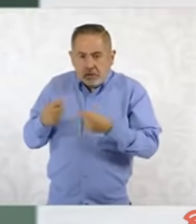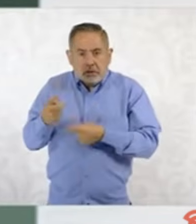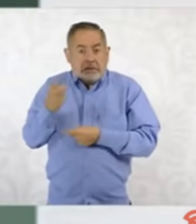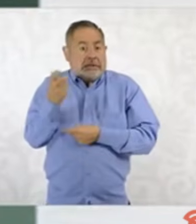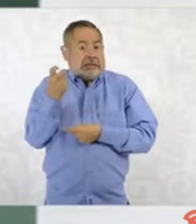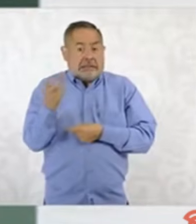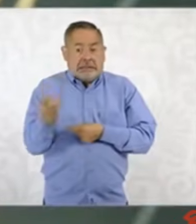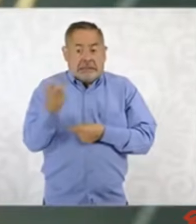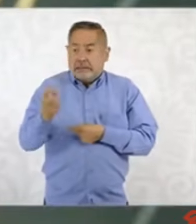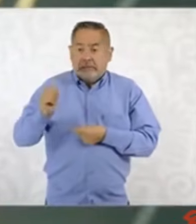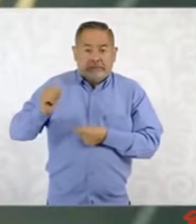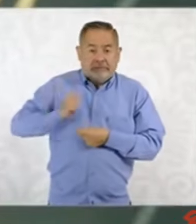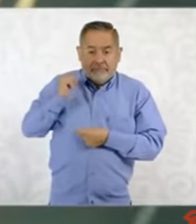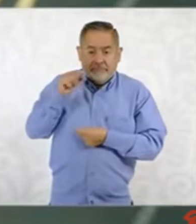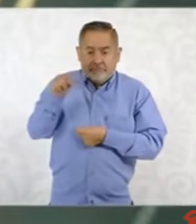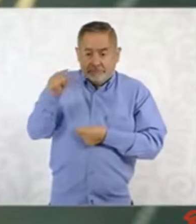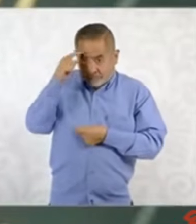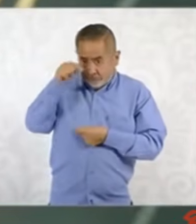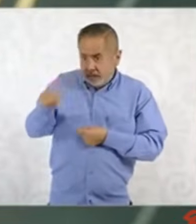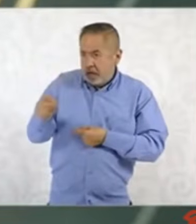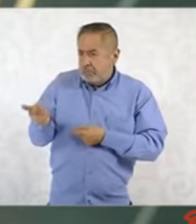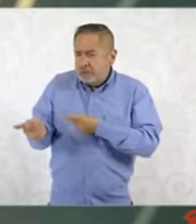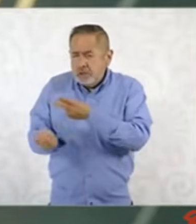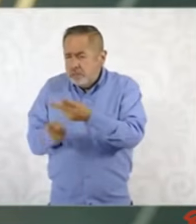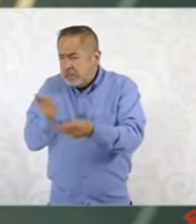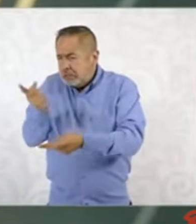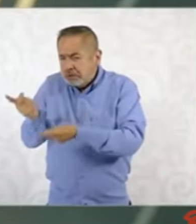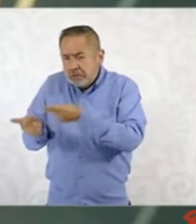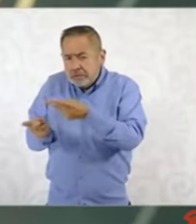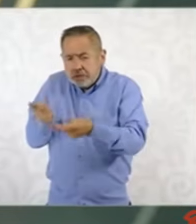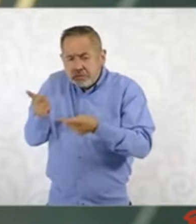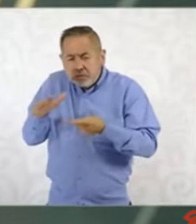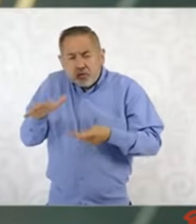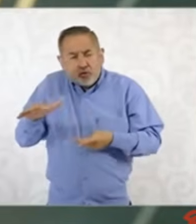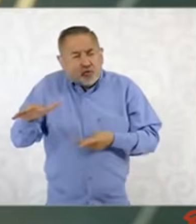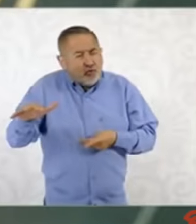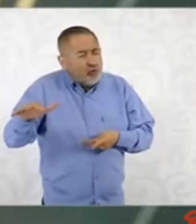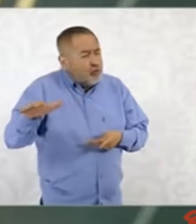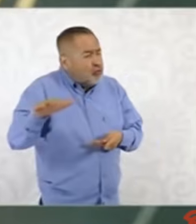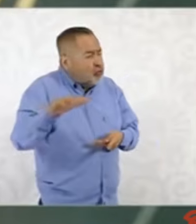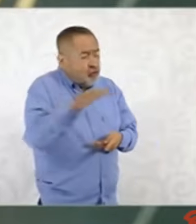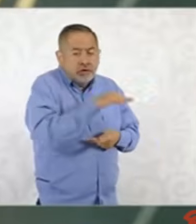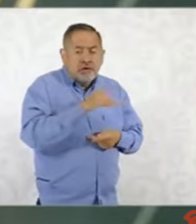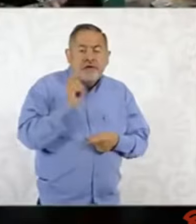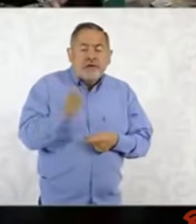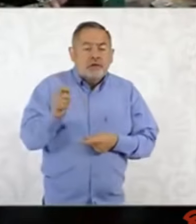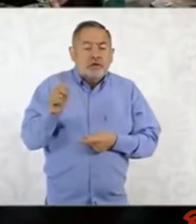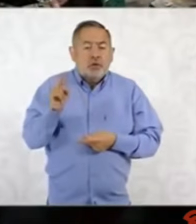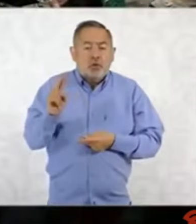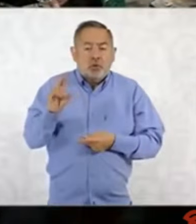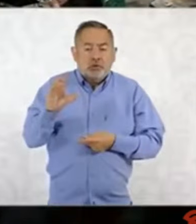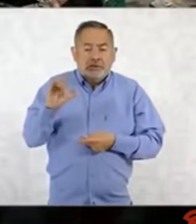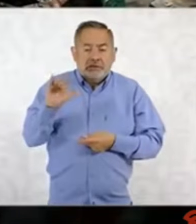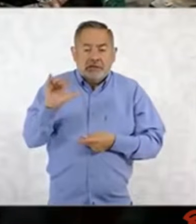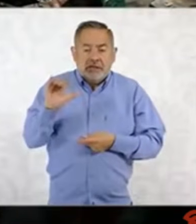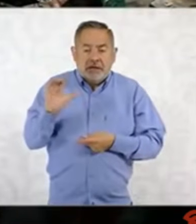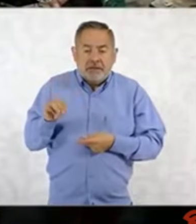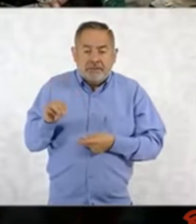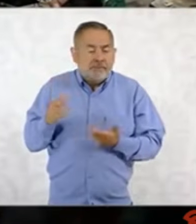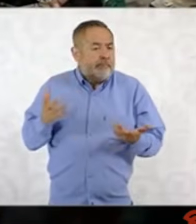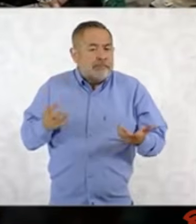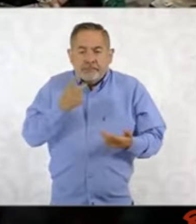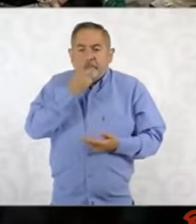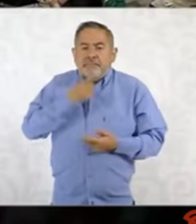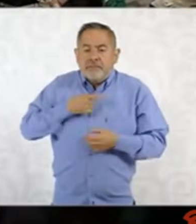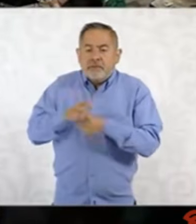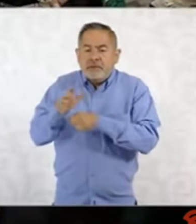marco ideal para tener esta discusión sobre el UCICAM y que ellos puedan